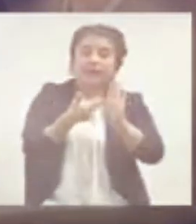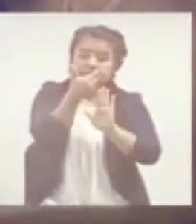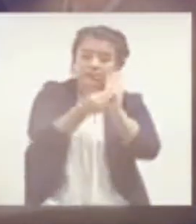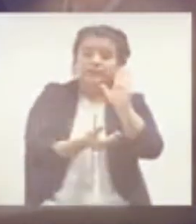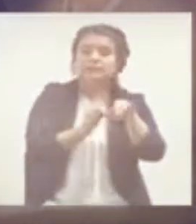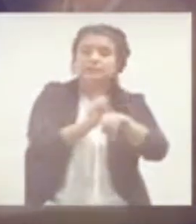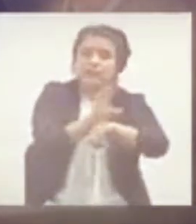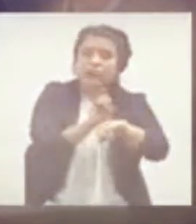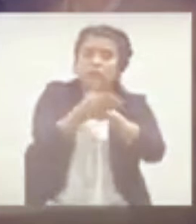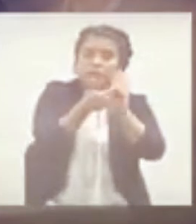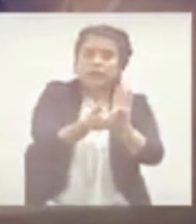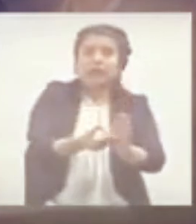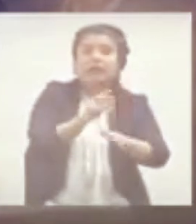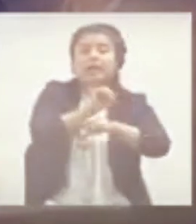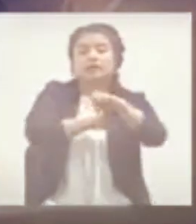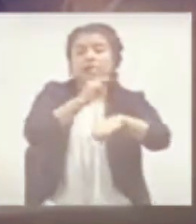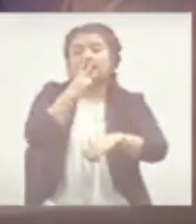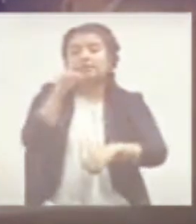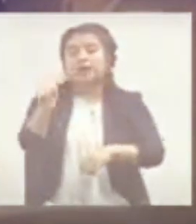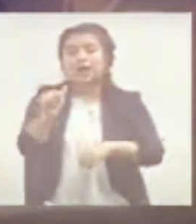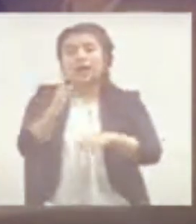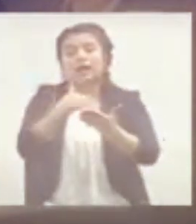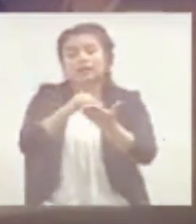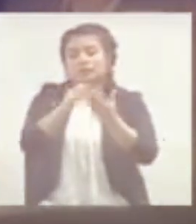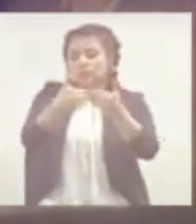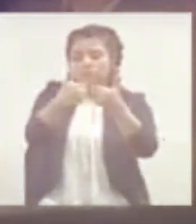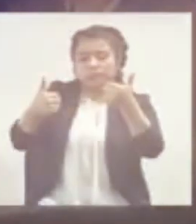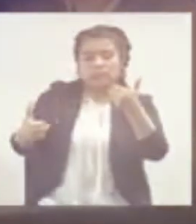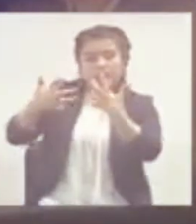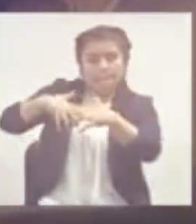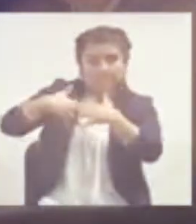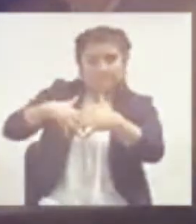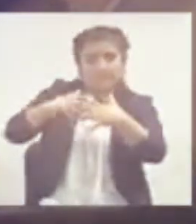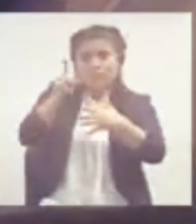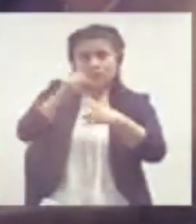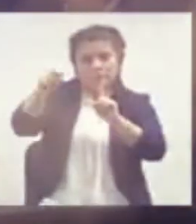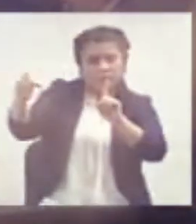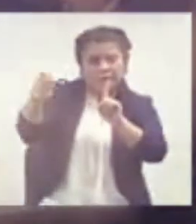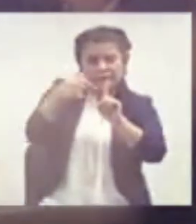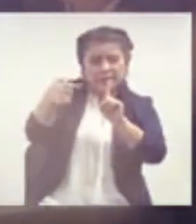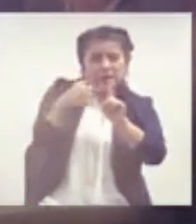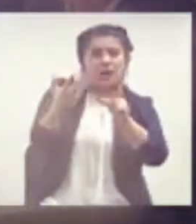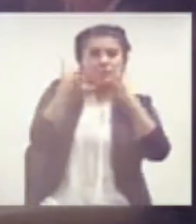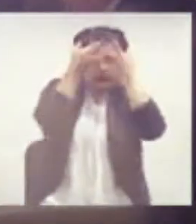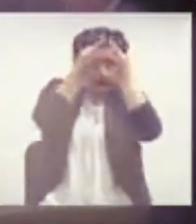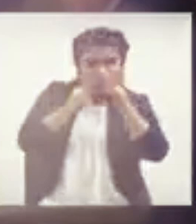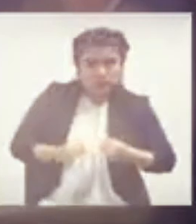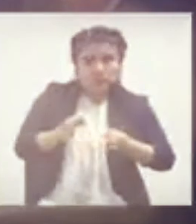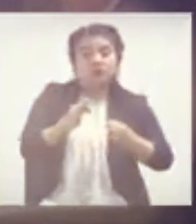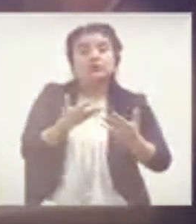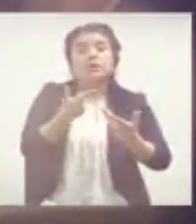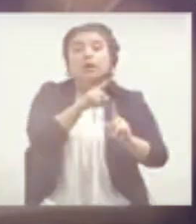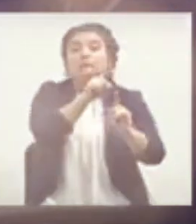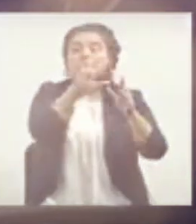el funcionamiento del FHA como entidad pública descentralizada nunca se ha visto afectado por conflictos de interés en la toma de decisiones, pues